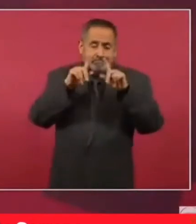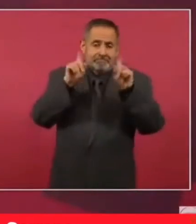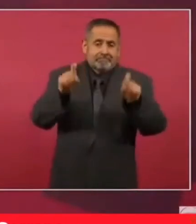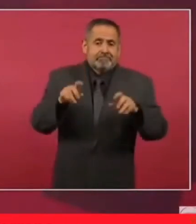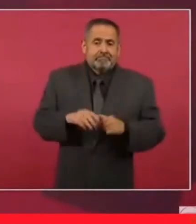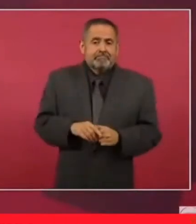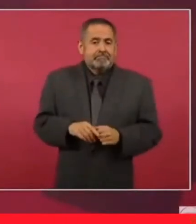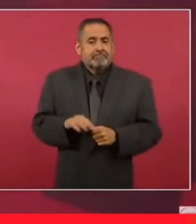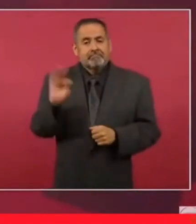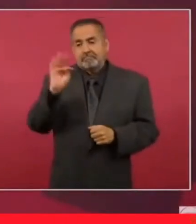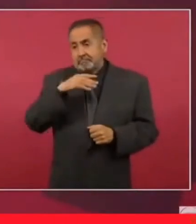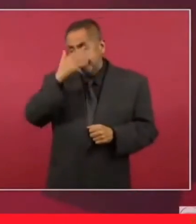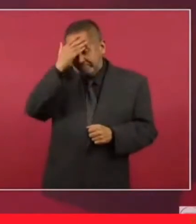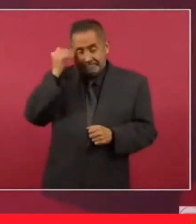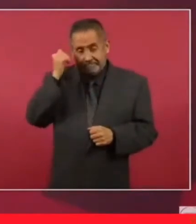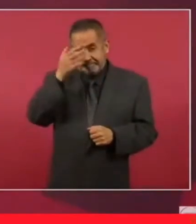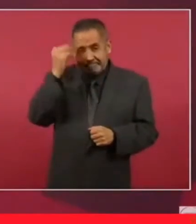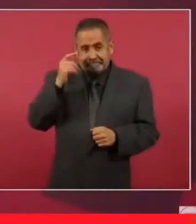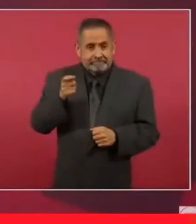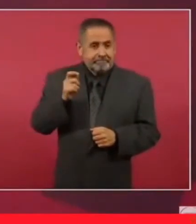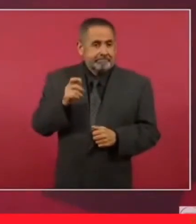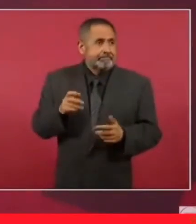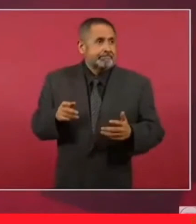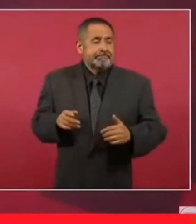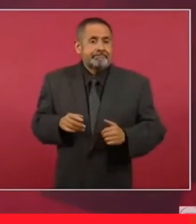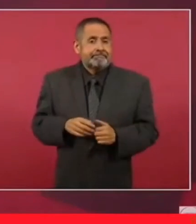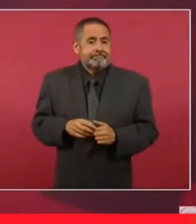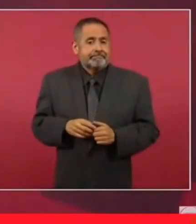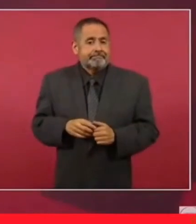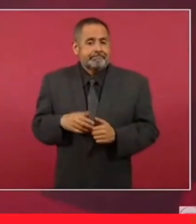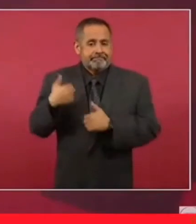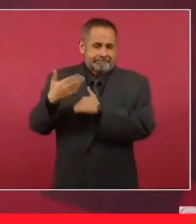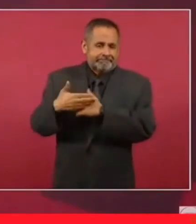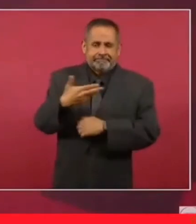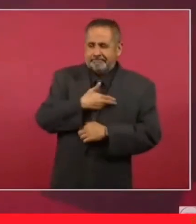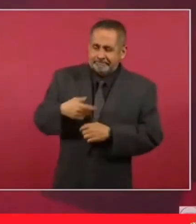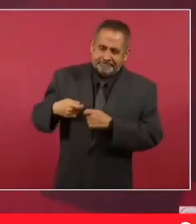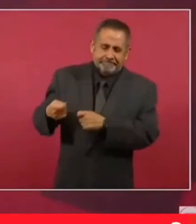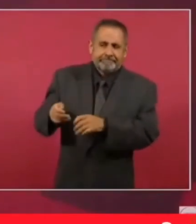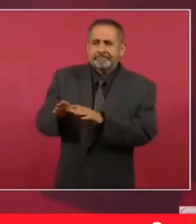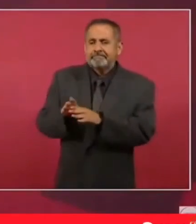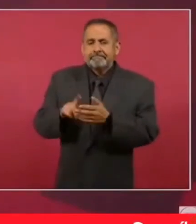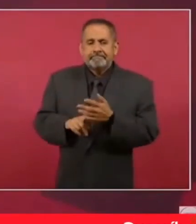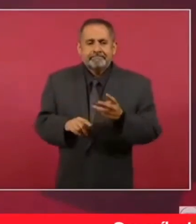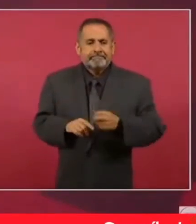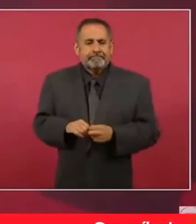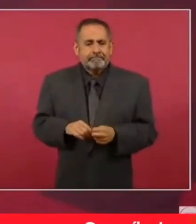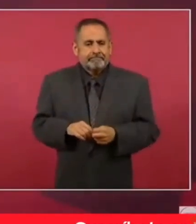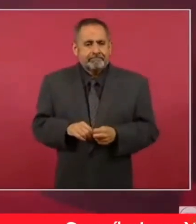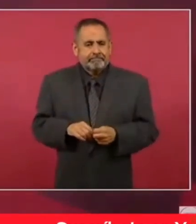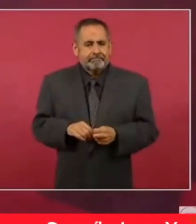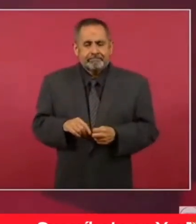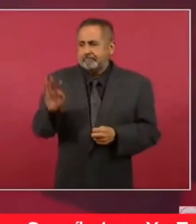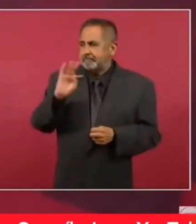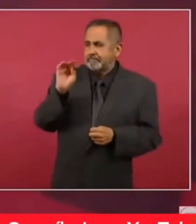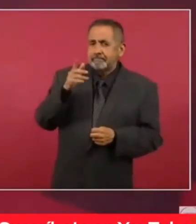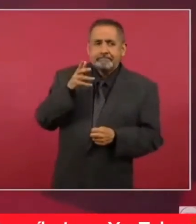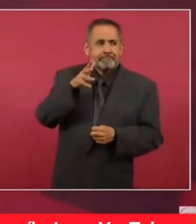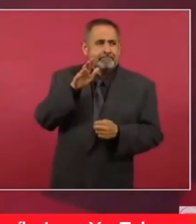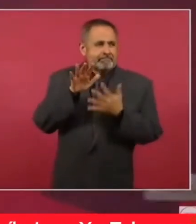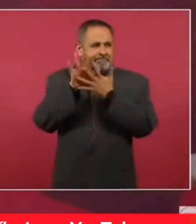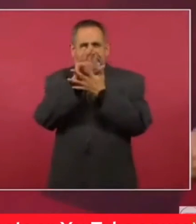ya sabes si se vaya como dicen los conservadores a polarizar